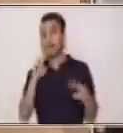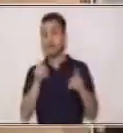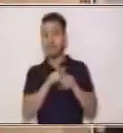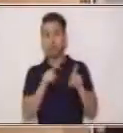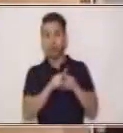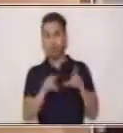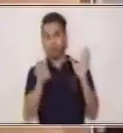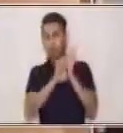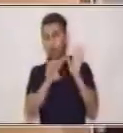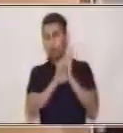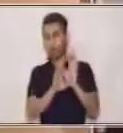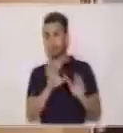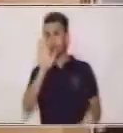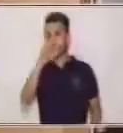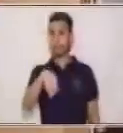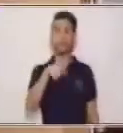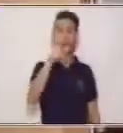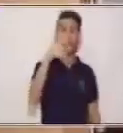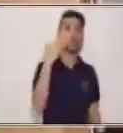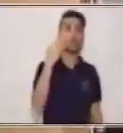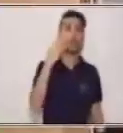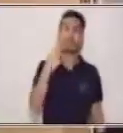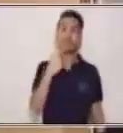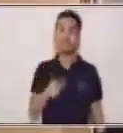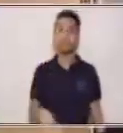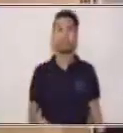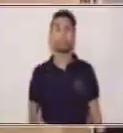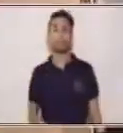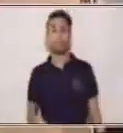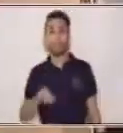Juanito, fíjate que te voy a dar